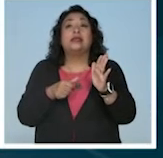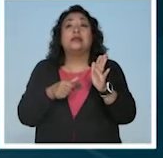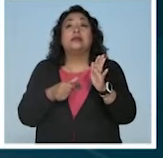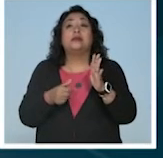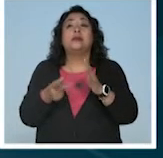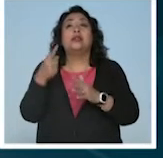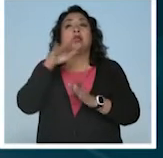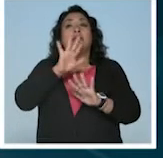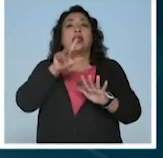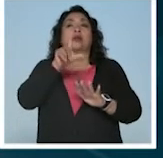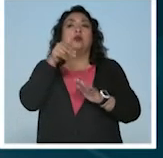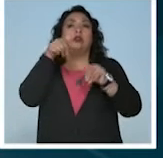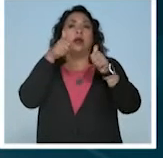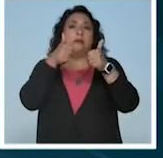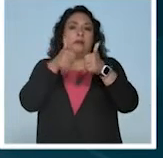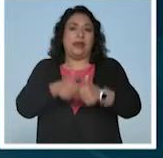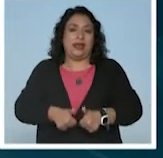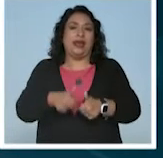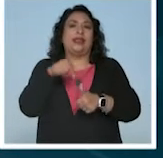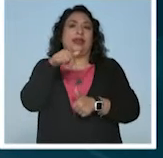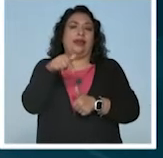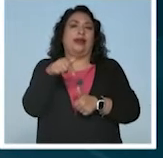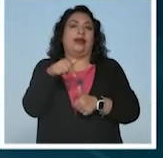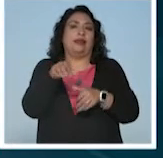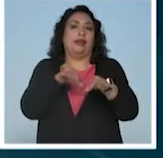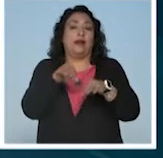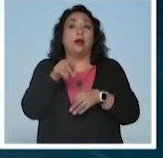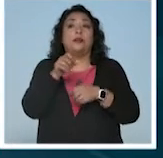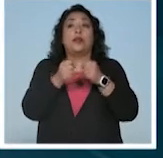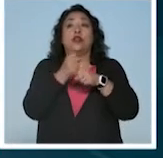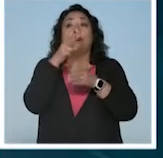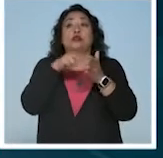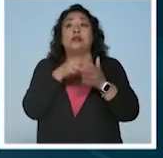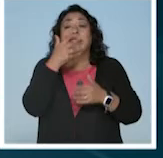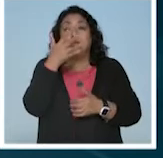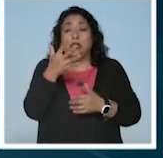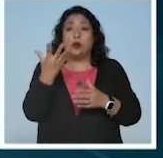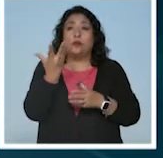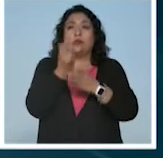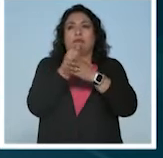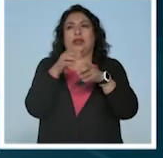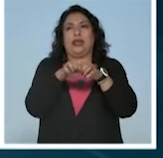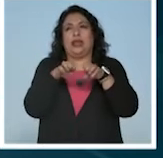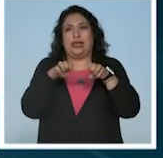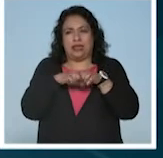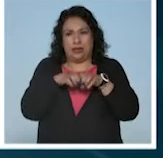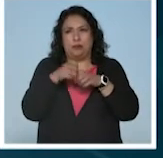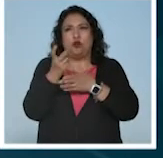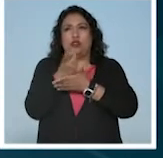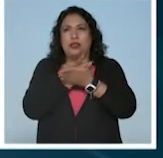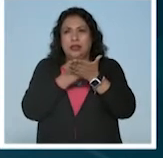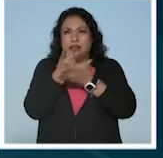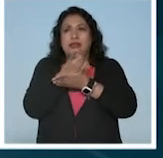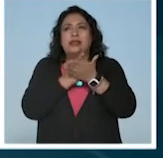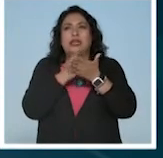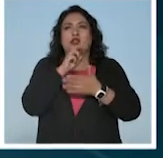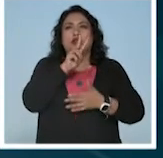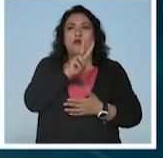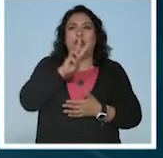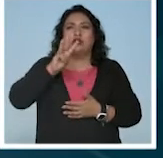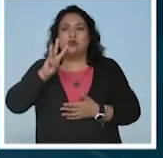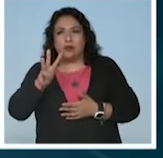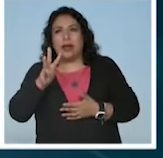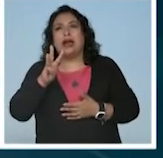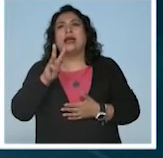para quedarme como diseñador exteriores en el año 2005 él se integró al equipo permanente de diseño de volkswagen en la planta matriz